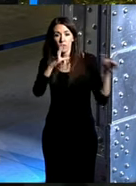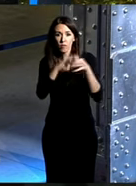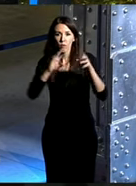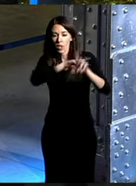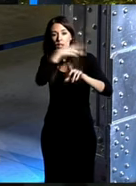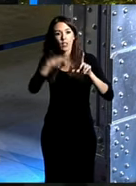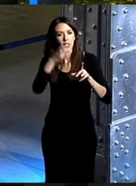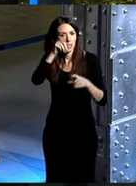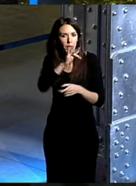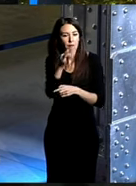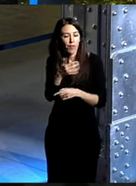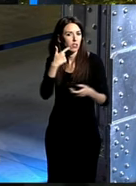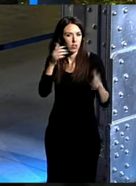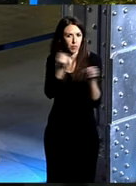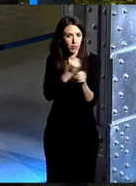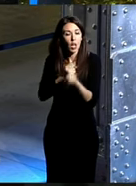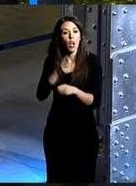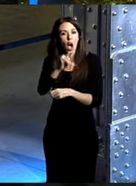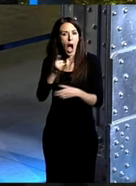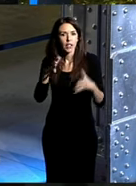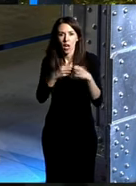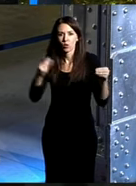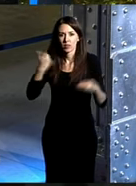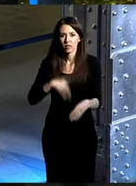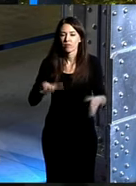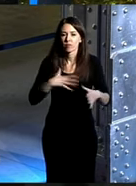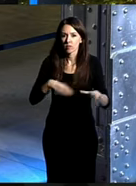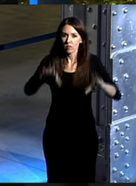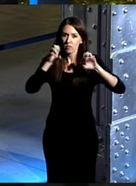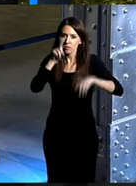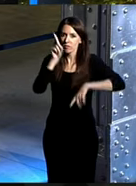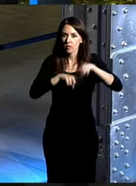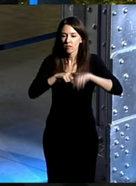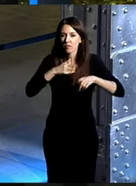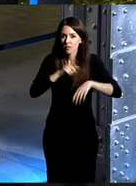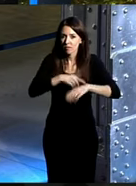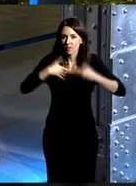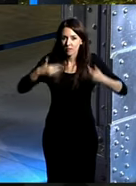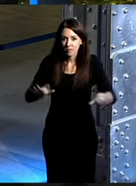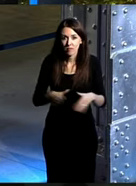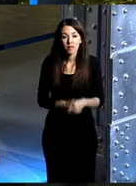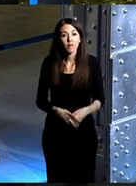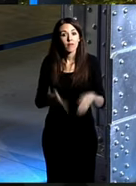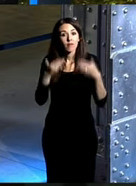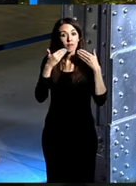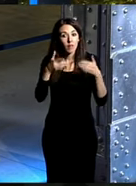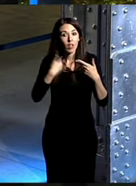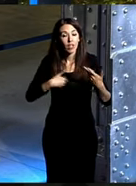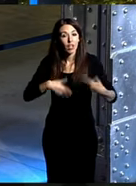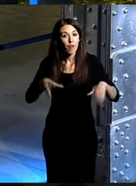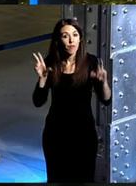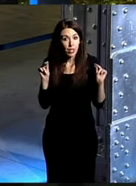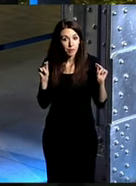con un montón de feeds. Y con eso uno tiene su propia carrera universitaria que la puede aprender a medida en el tiempo que quiera. Me hace acordar esto, y con esto